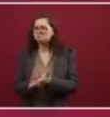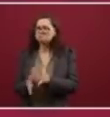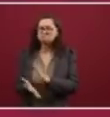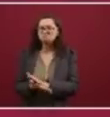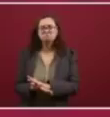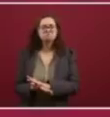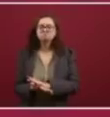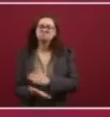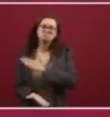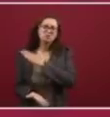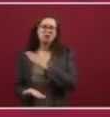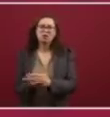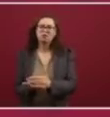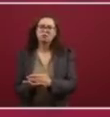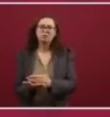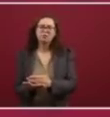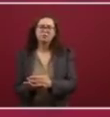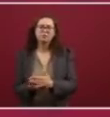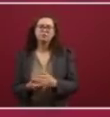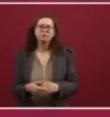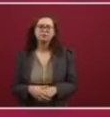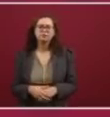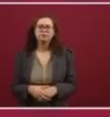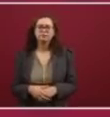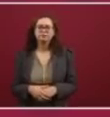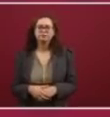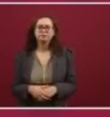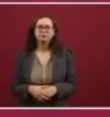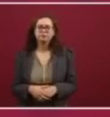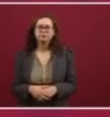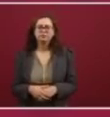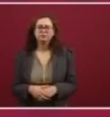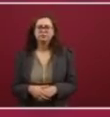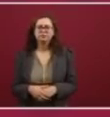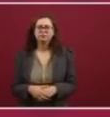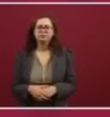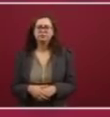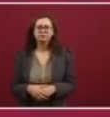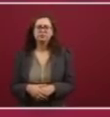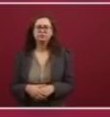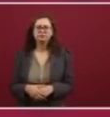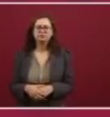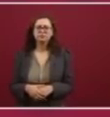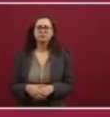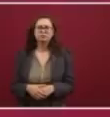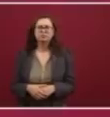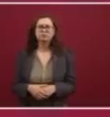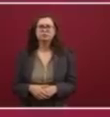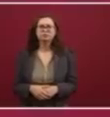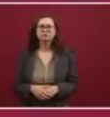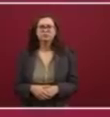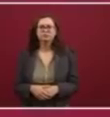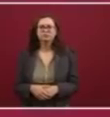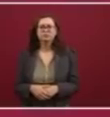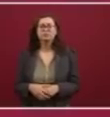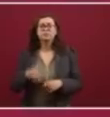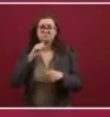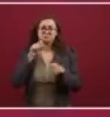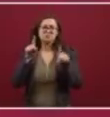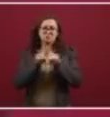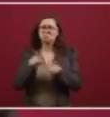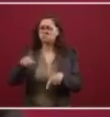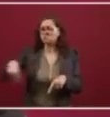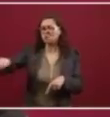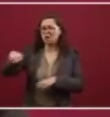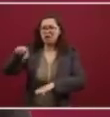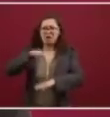componendas. Y se ha entendido bien por parte del sector empresarial,